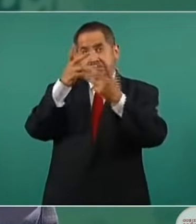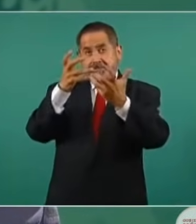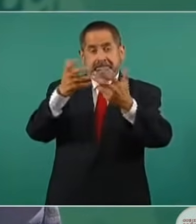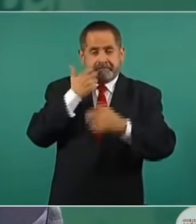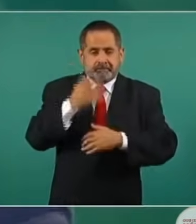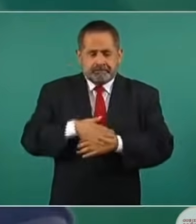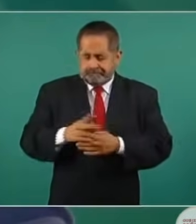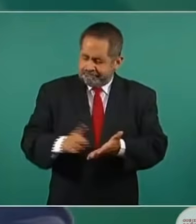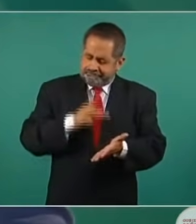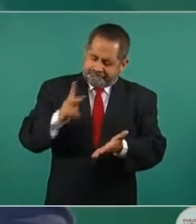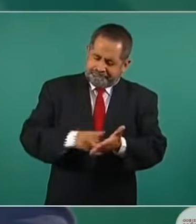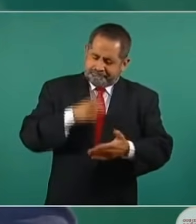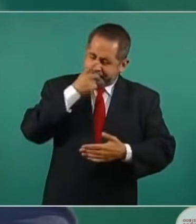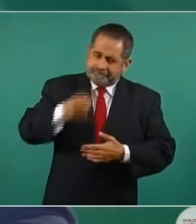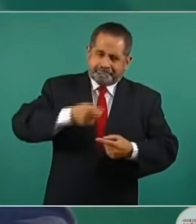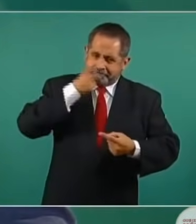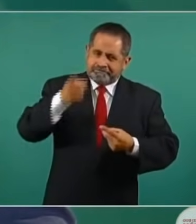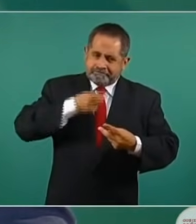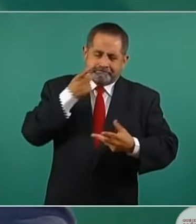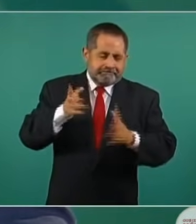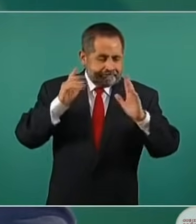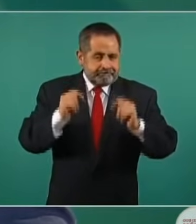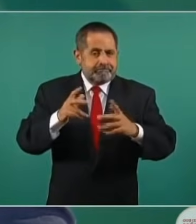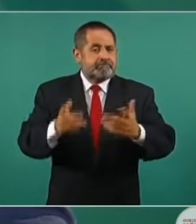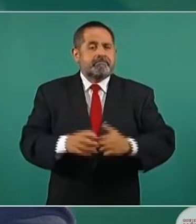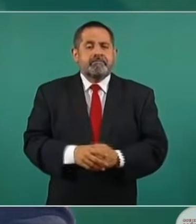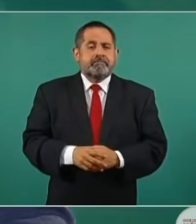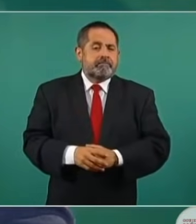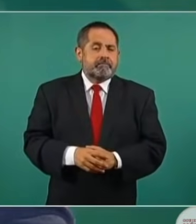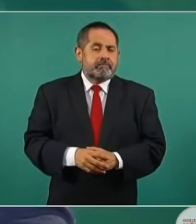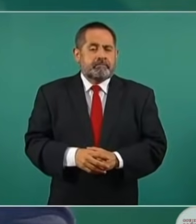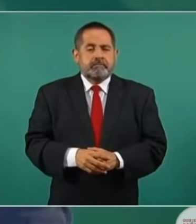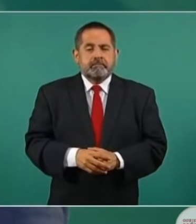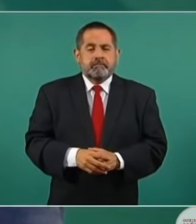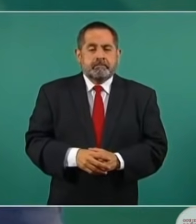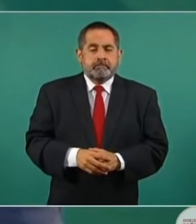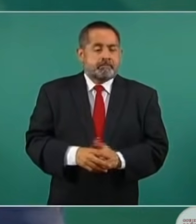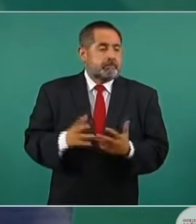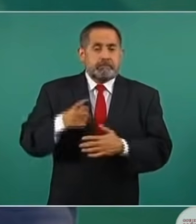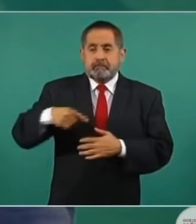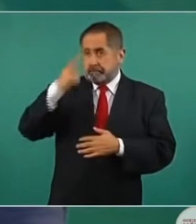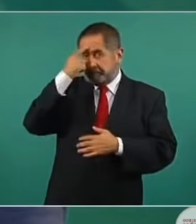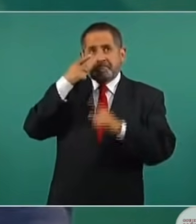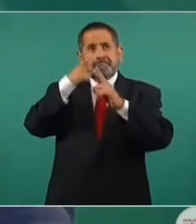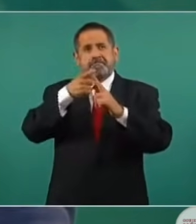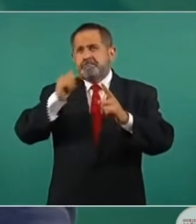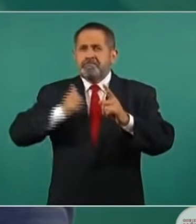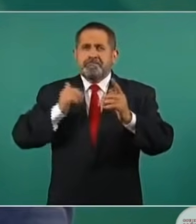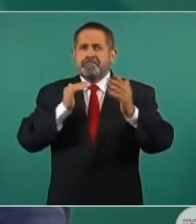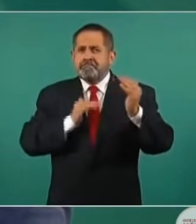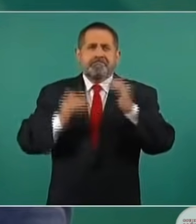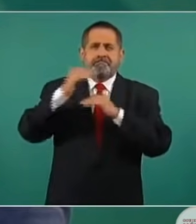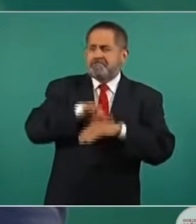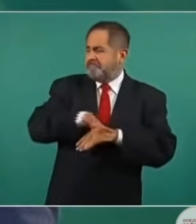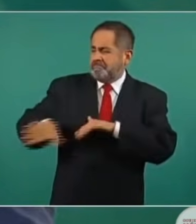Lo voy a seguir diciendo, que consiste en triunfar a toda